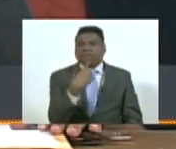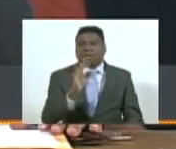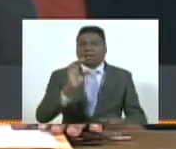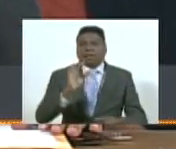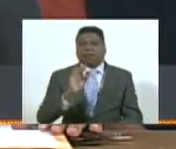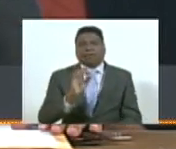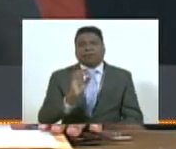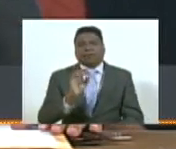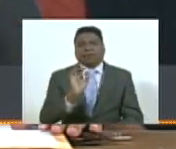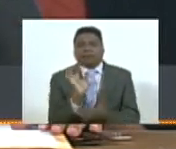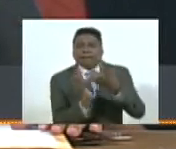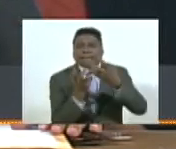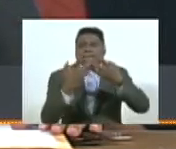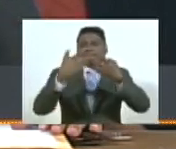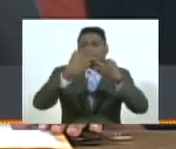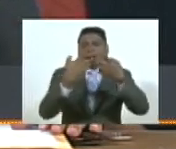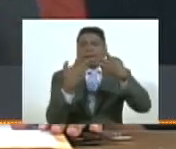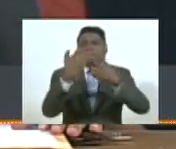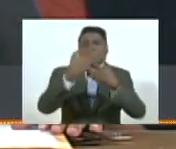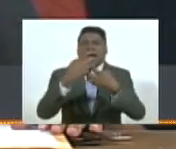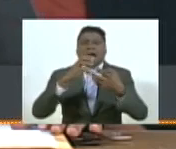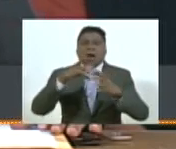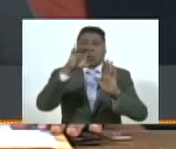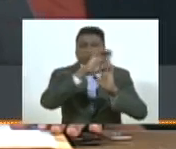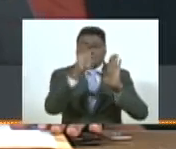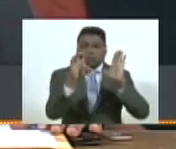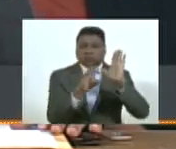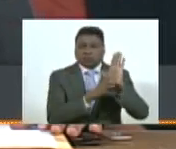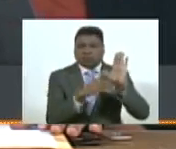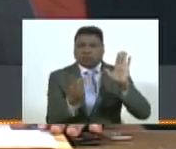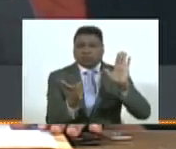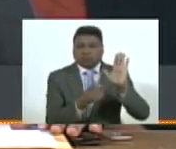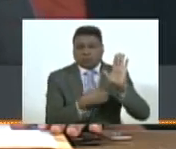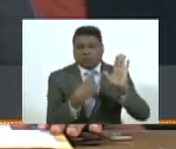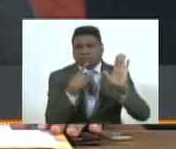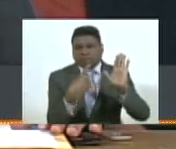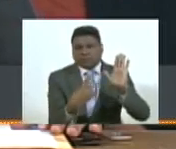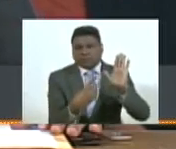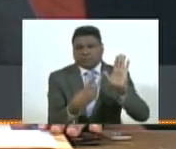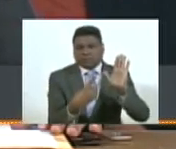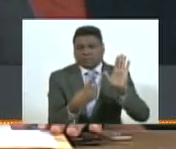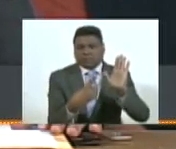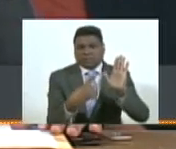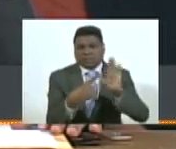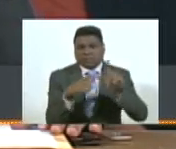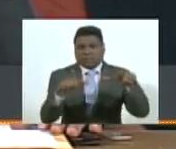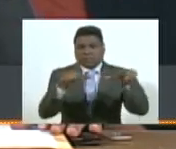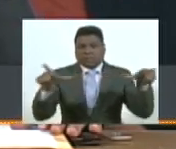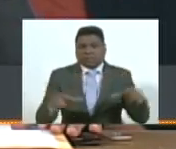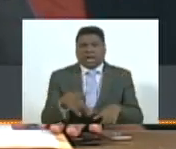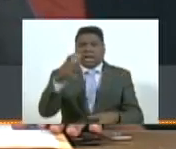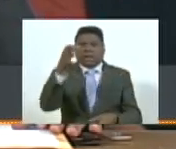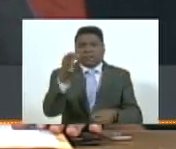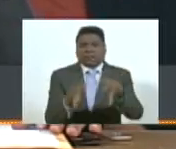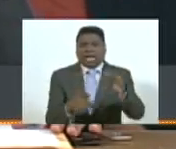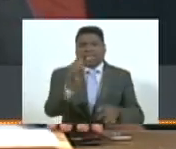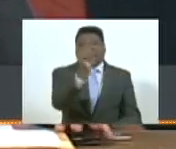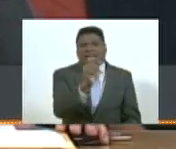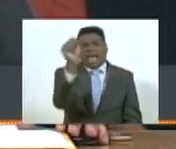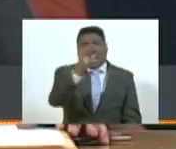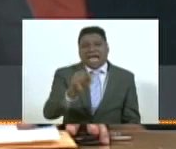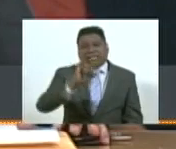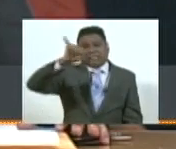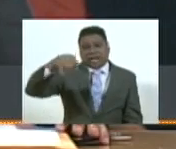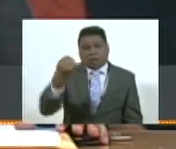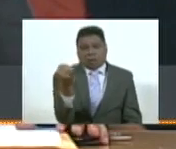interpretar la Constitución Nacional es la Sala Constitucional del Tribunal Supremo de Justicia.